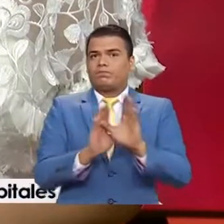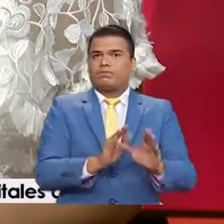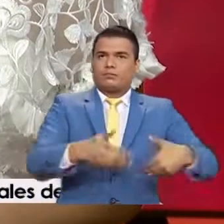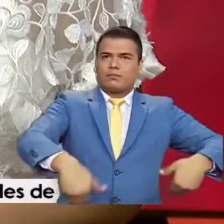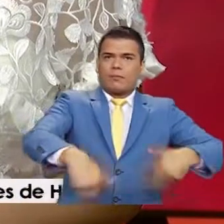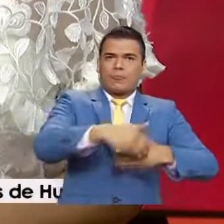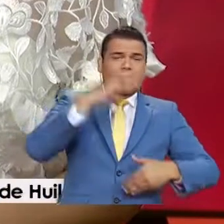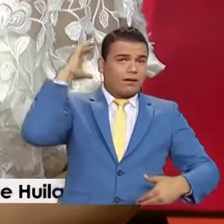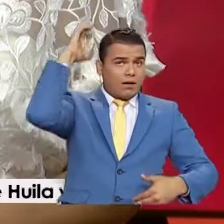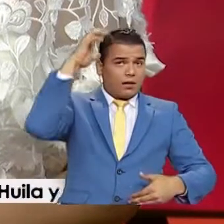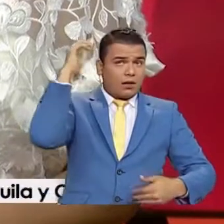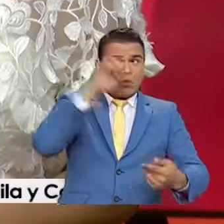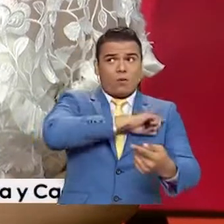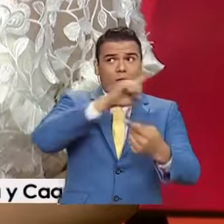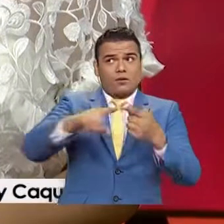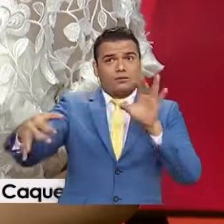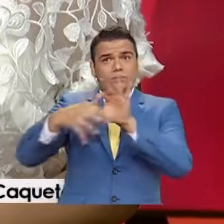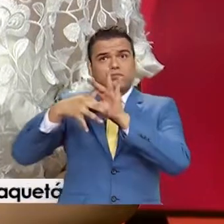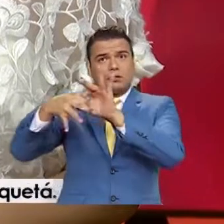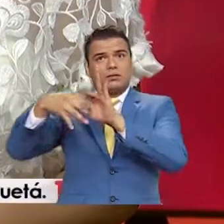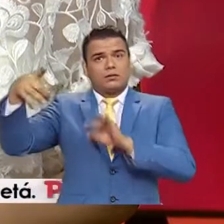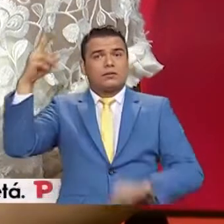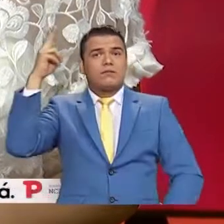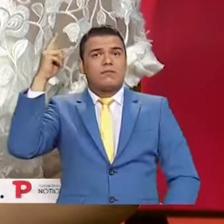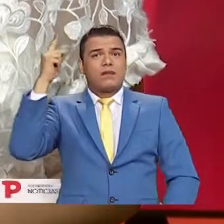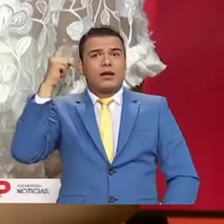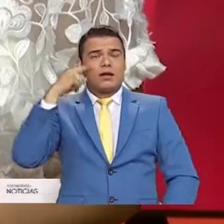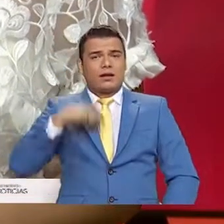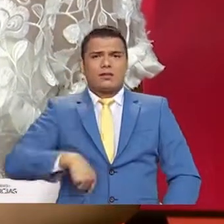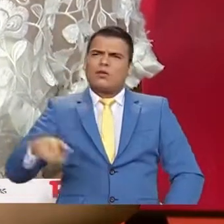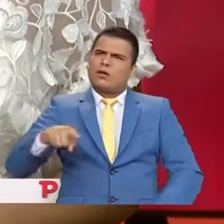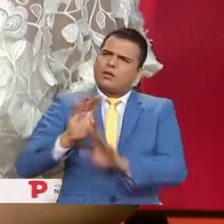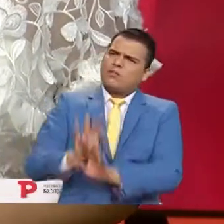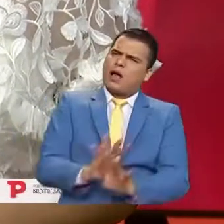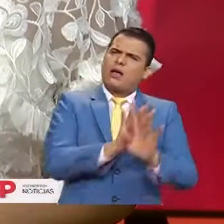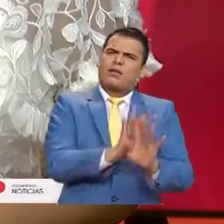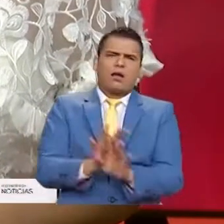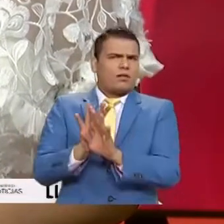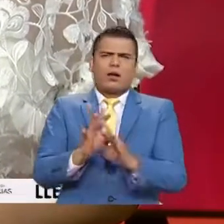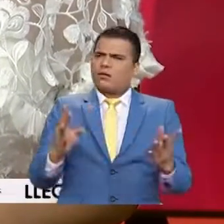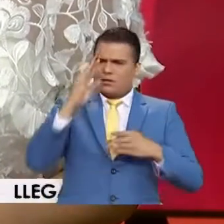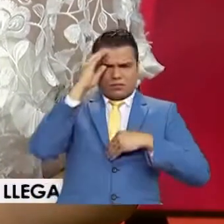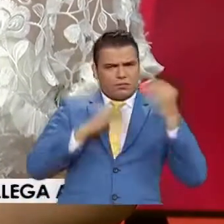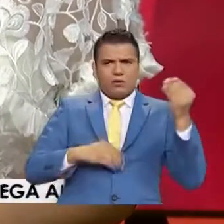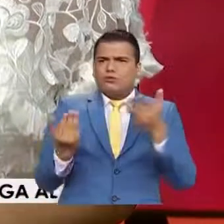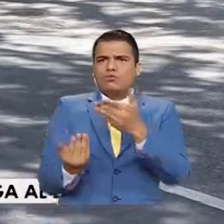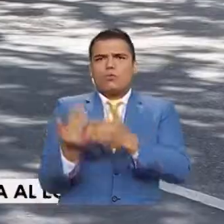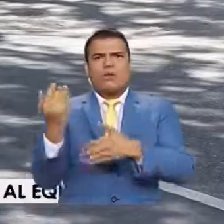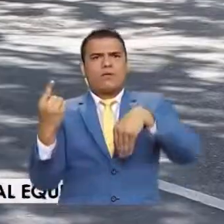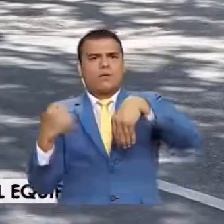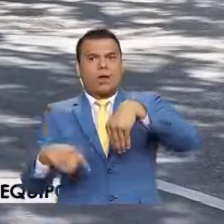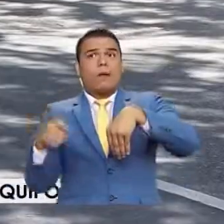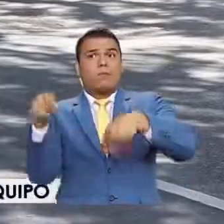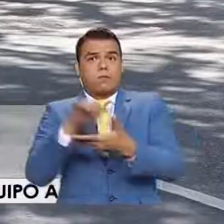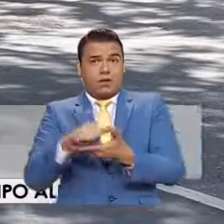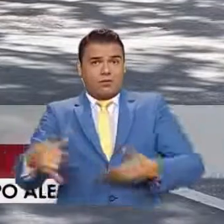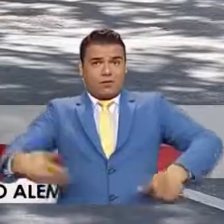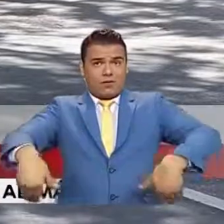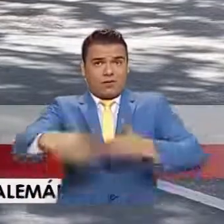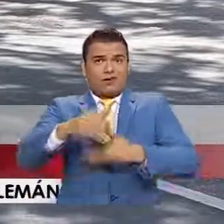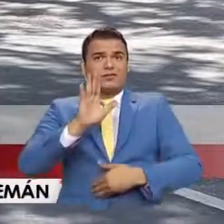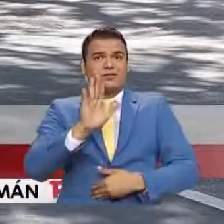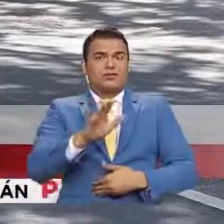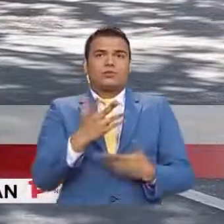hacia Pereira, hoy se adelantó una marcha para protestar por un peaje que se proyecta en esta vía. La